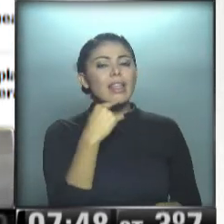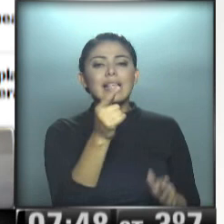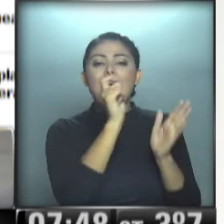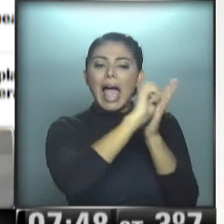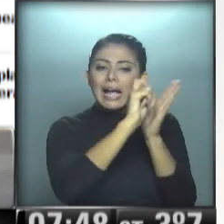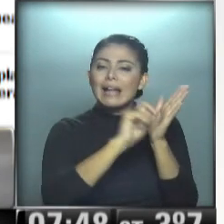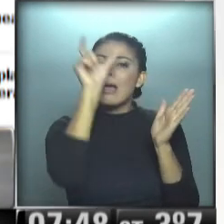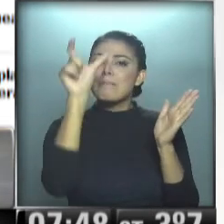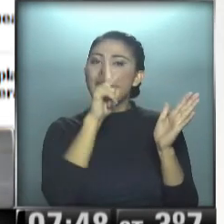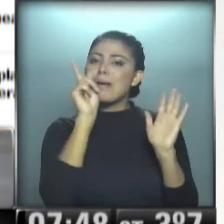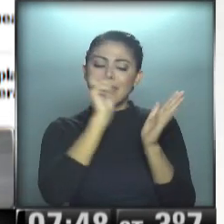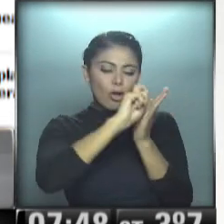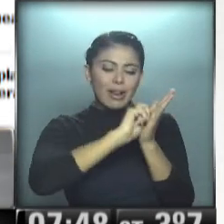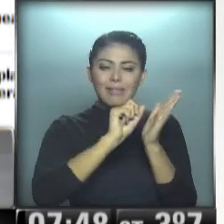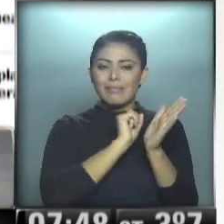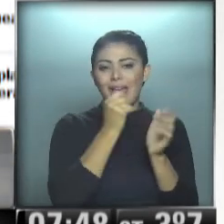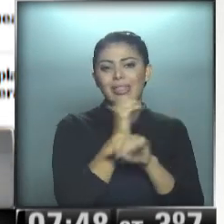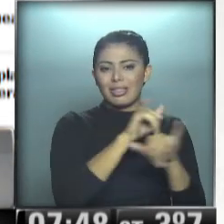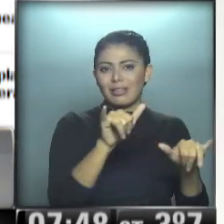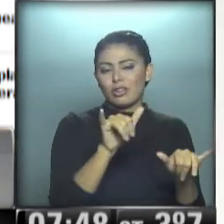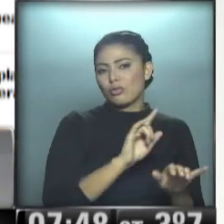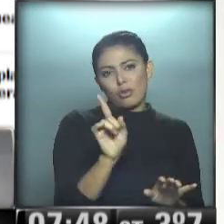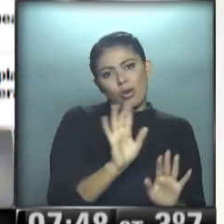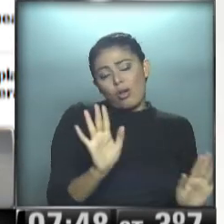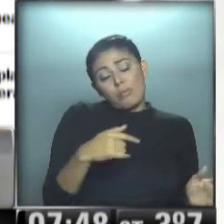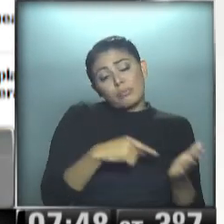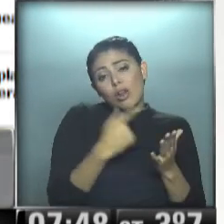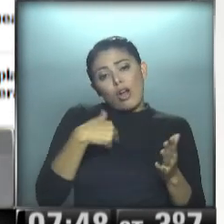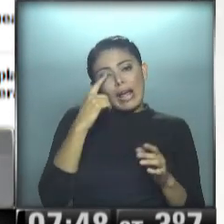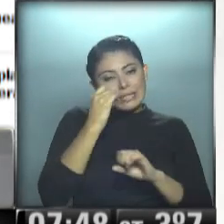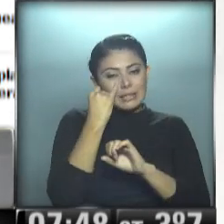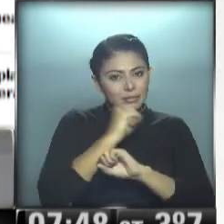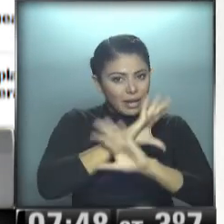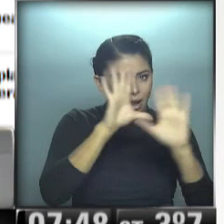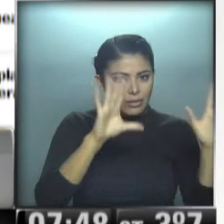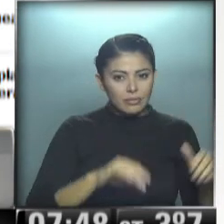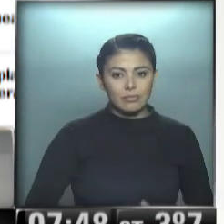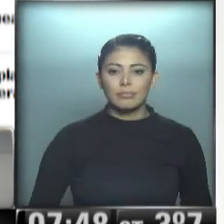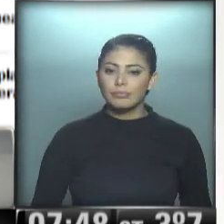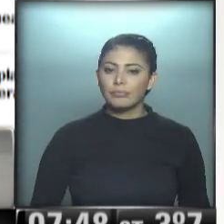Como carta personal, me parecía que no había por qué interpretarla así, pero bueno, ahora queda aclarado.